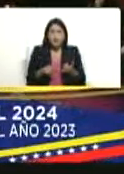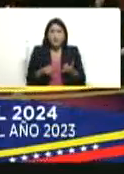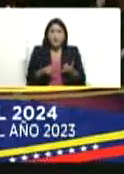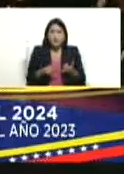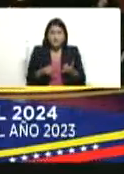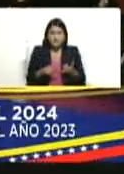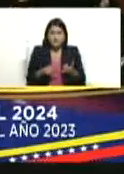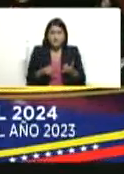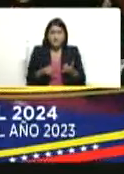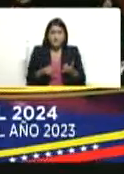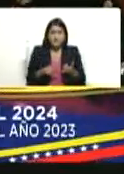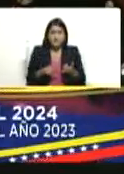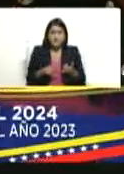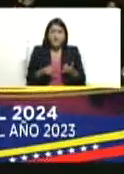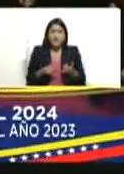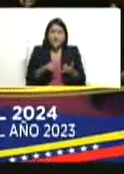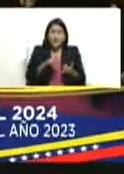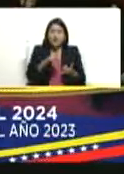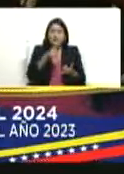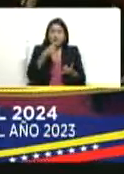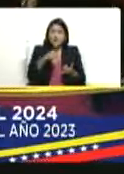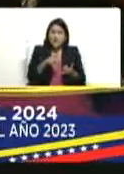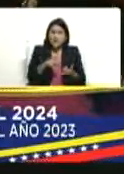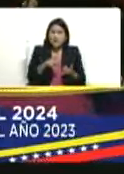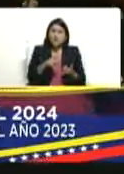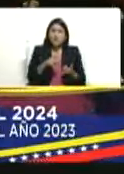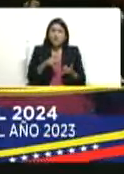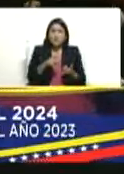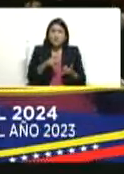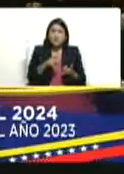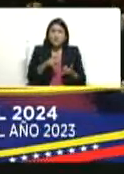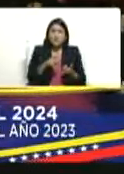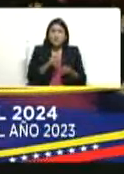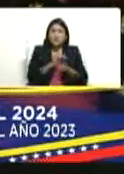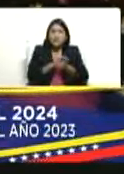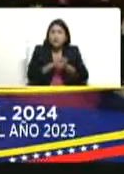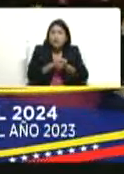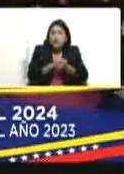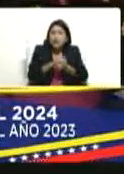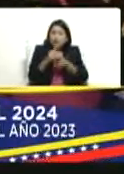la única jurisdicción que opera con el vetusto y lento procedimiento escrito.